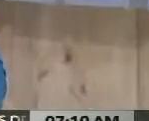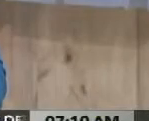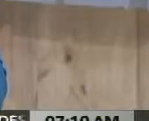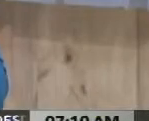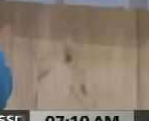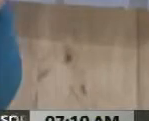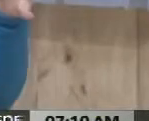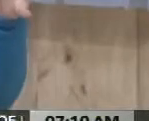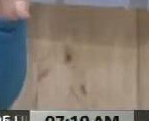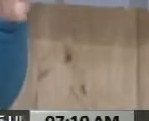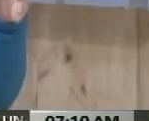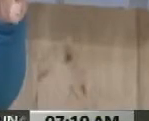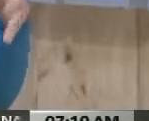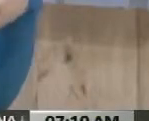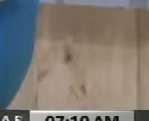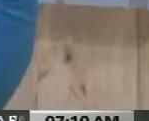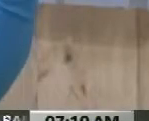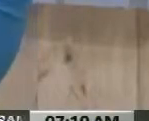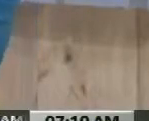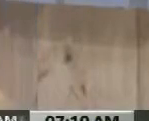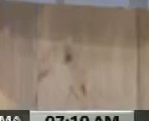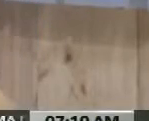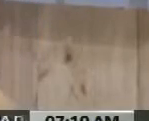además, como tú lo has dicho, el tema de la